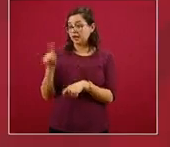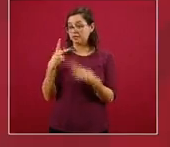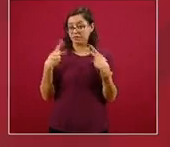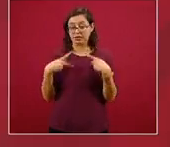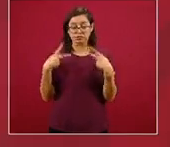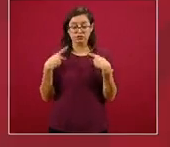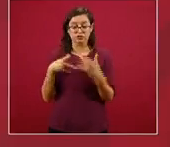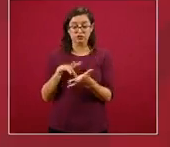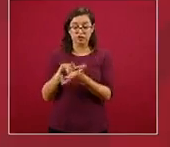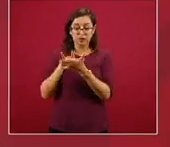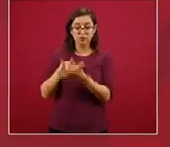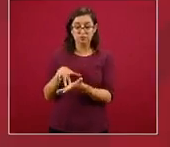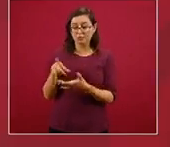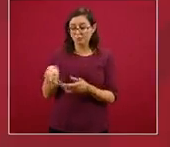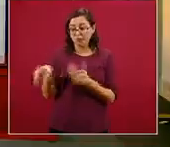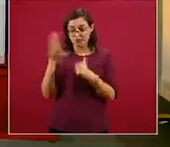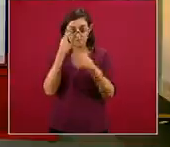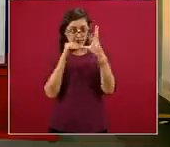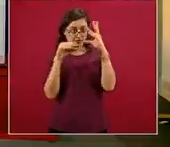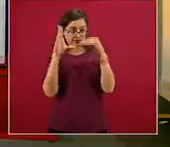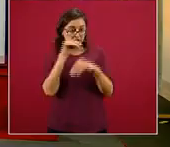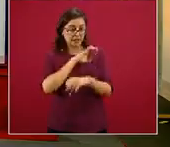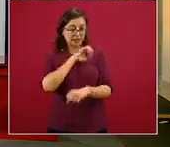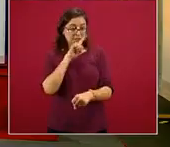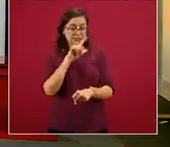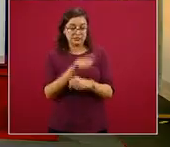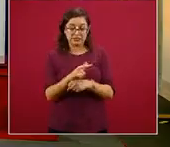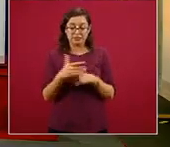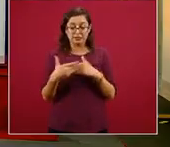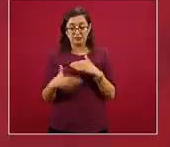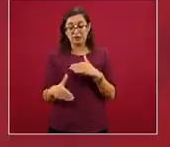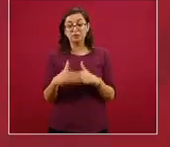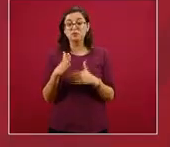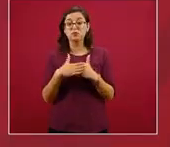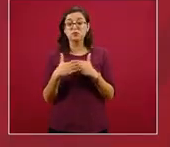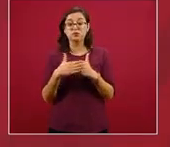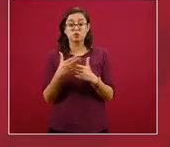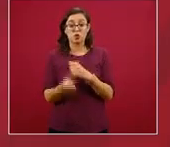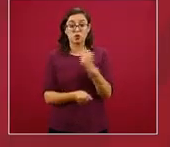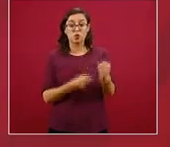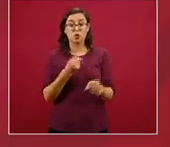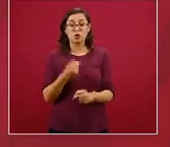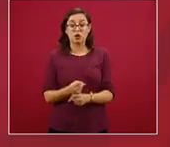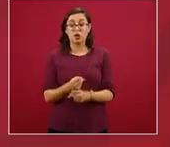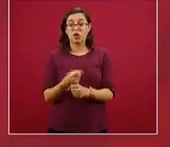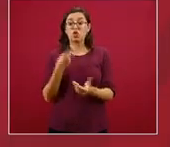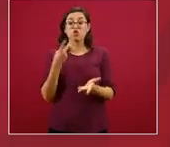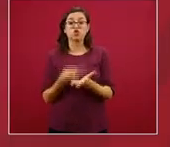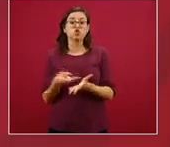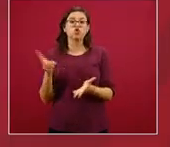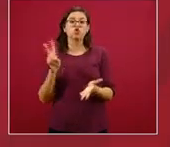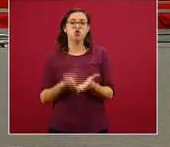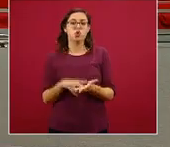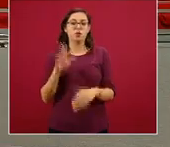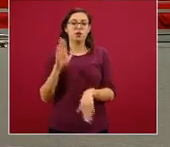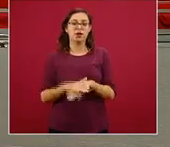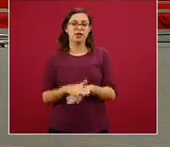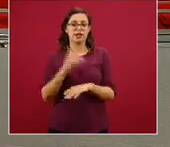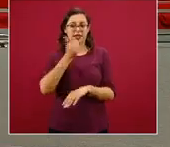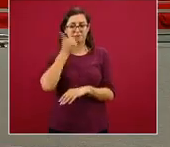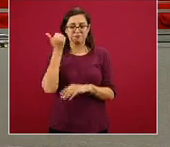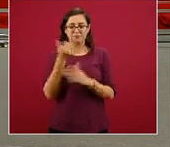profesionales especialistas en México. Y entonces, de entrada, para el próximo año se va a prácticamente duplicar el número